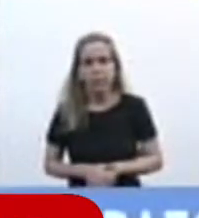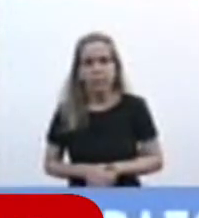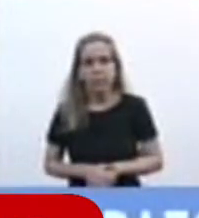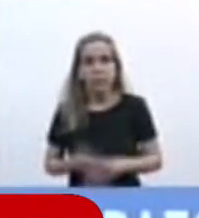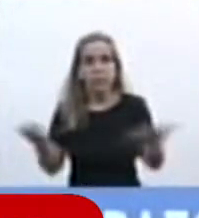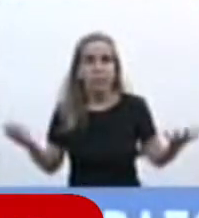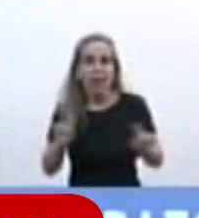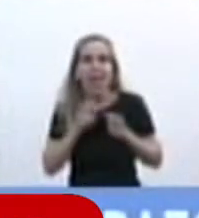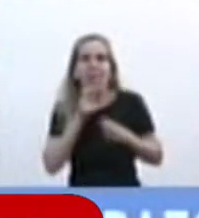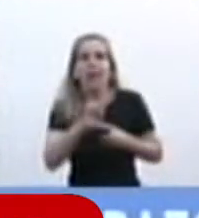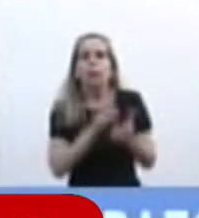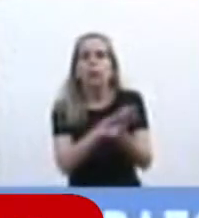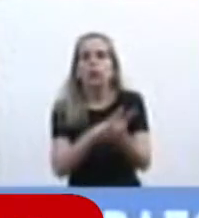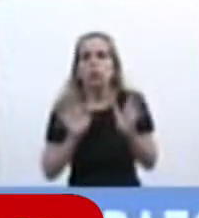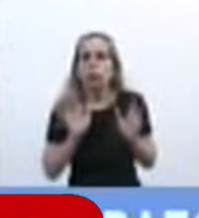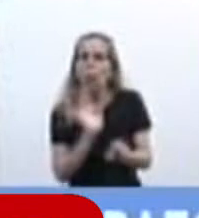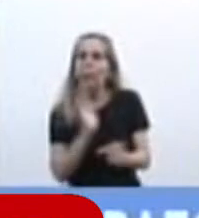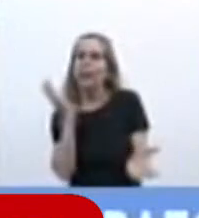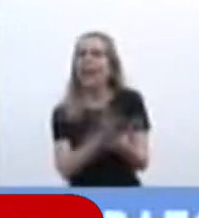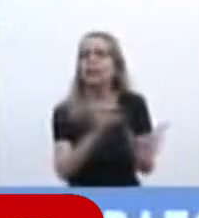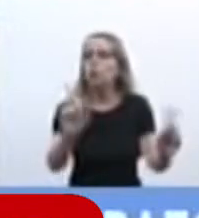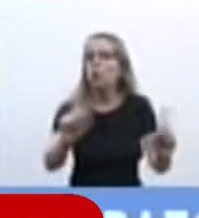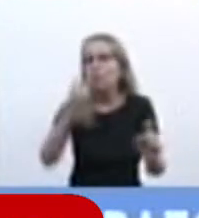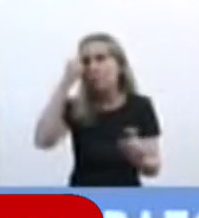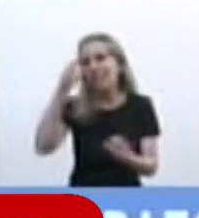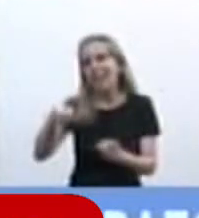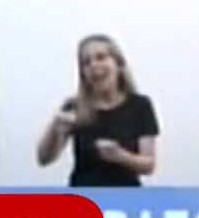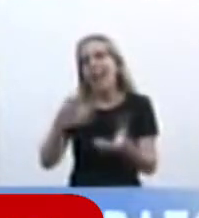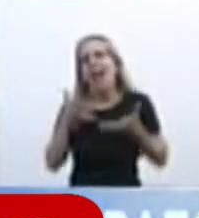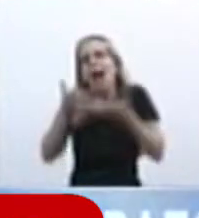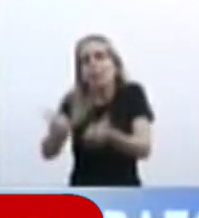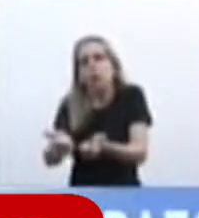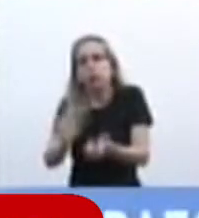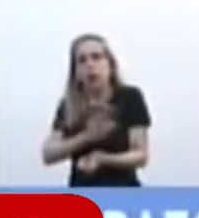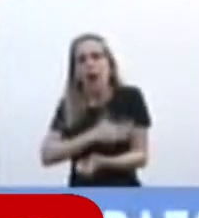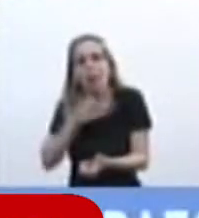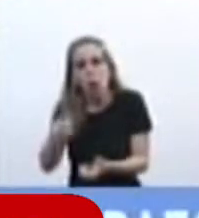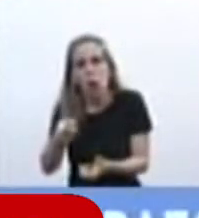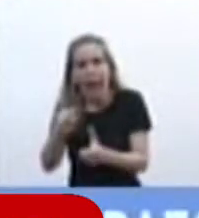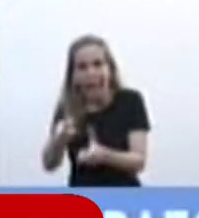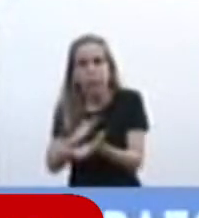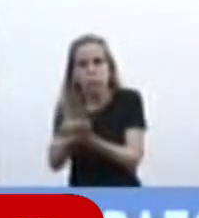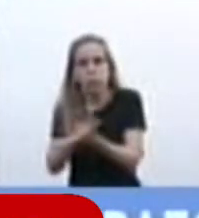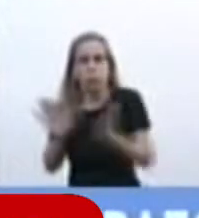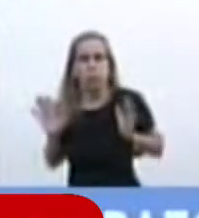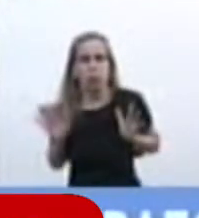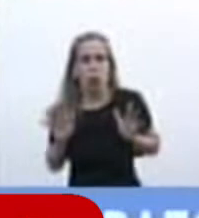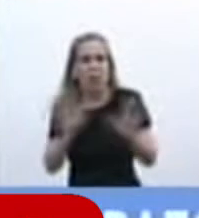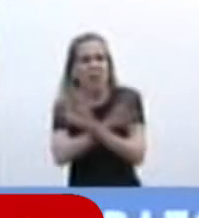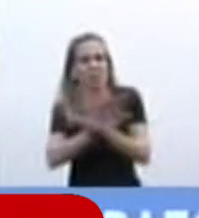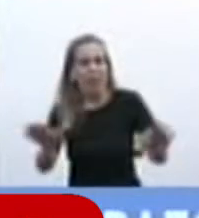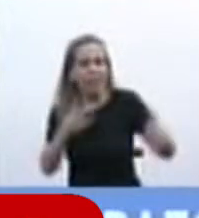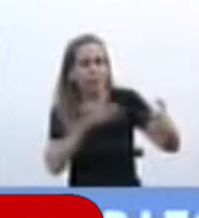Demos una respuesta no desde el castigo, sino desde la compasión y el amor. En vez de puertas